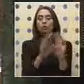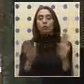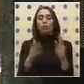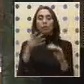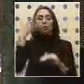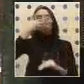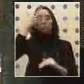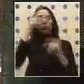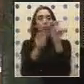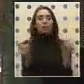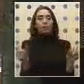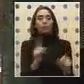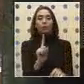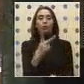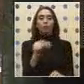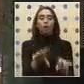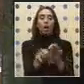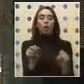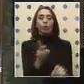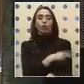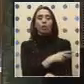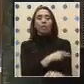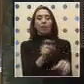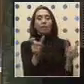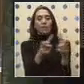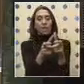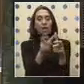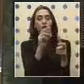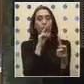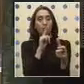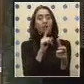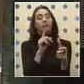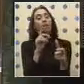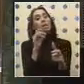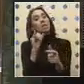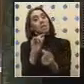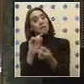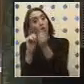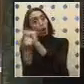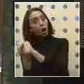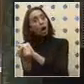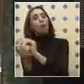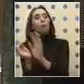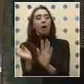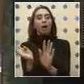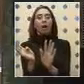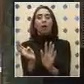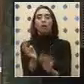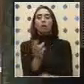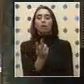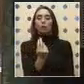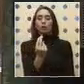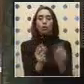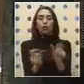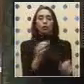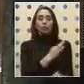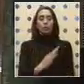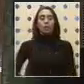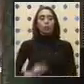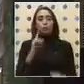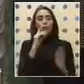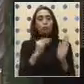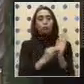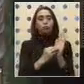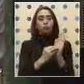intervenciones pero ese no es el acuerdo de los jefes de comité salvo que lo modifiquen y los 12 parlamentarios que han